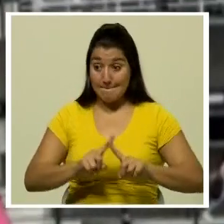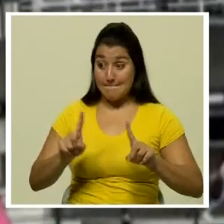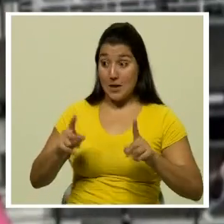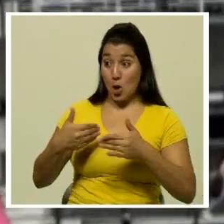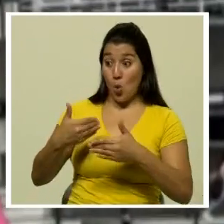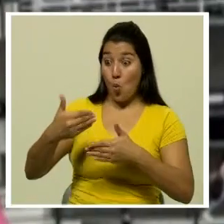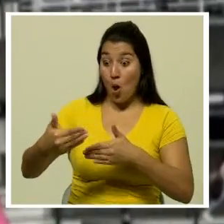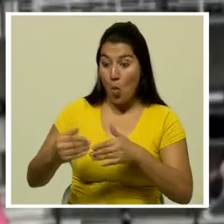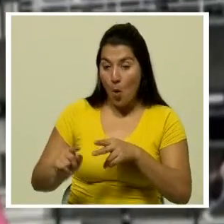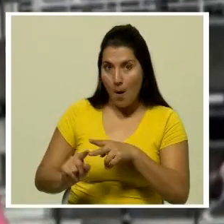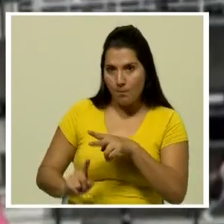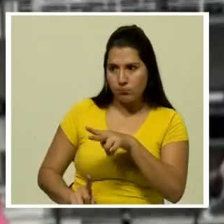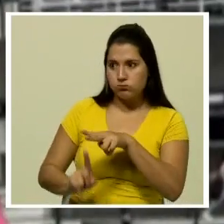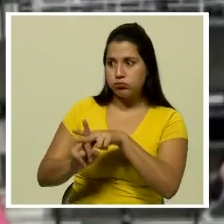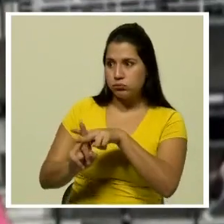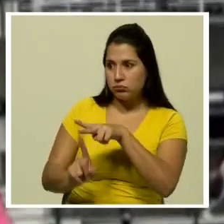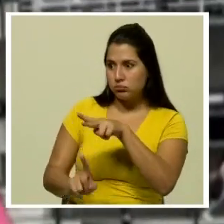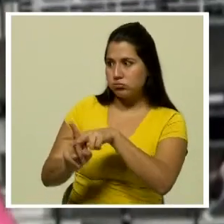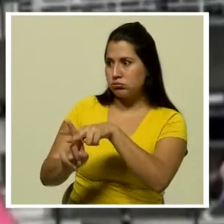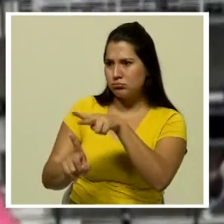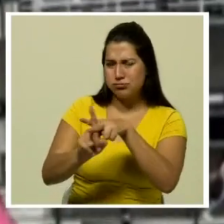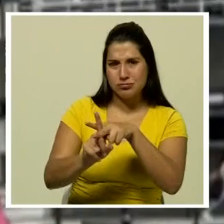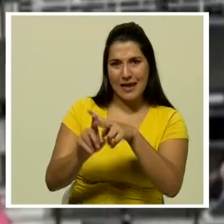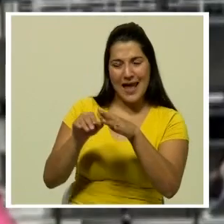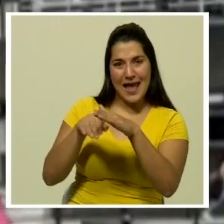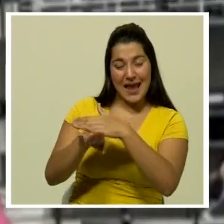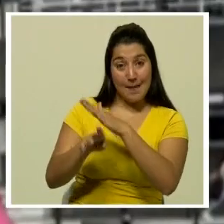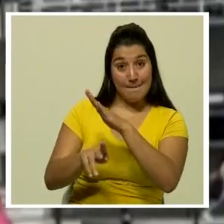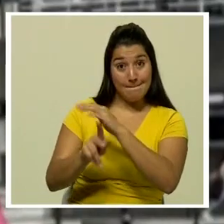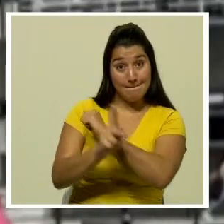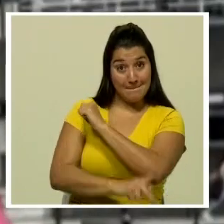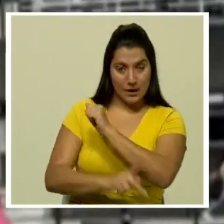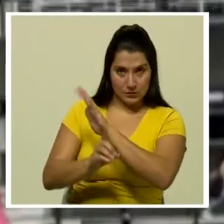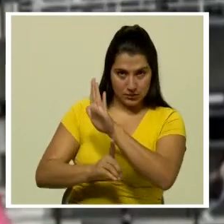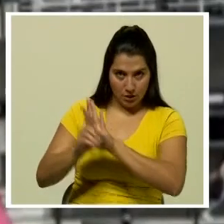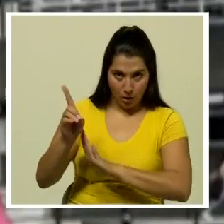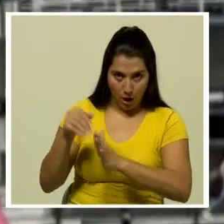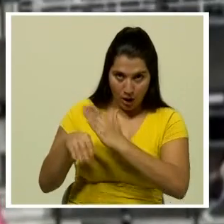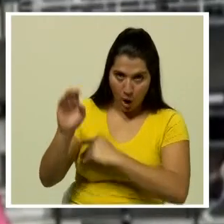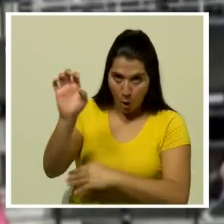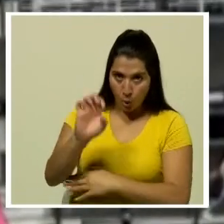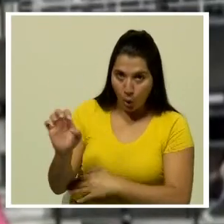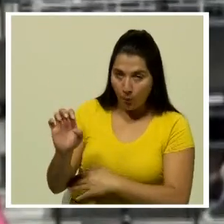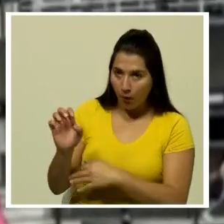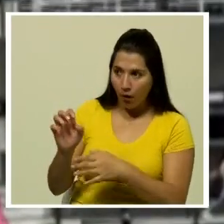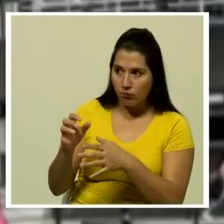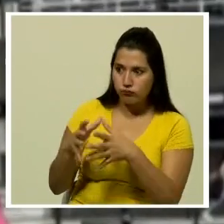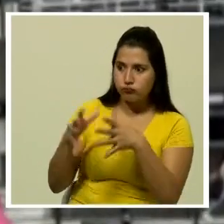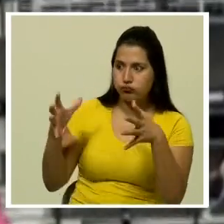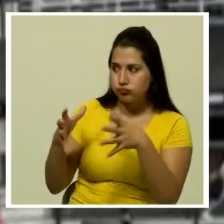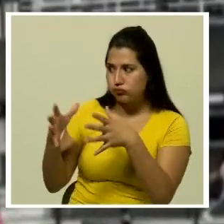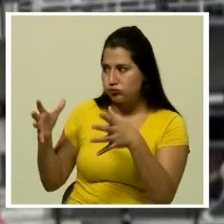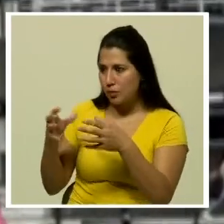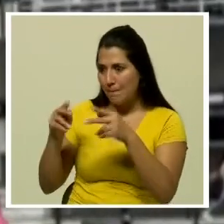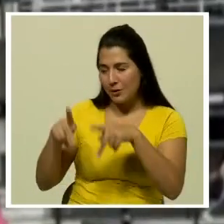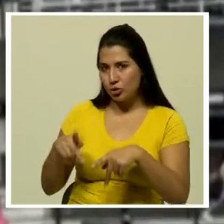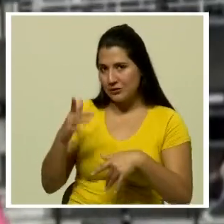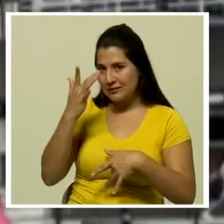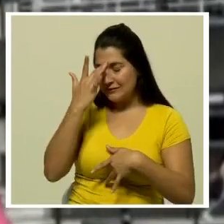en los países desarrollados en Europa, bueno, se dieron cuenta de que no era Pedrito y el